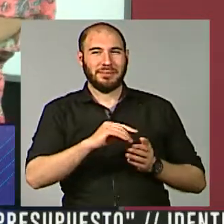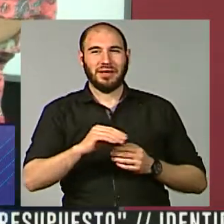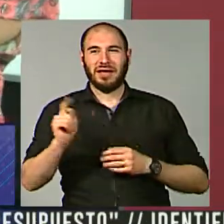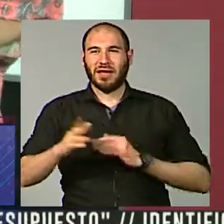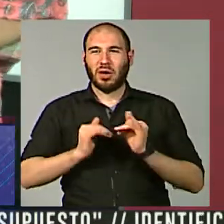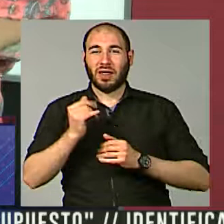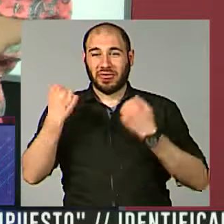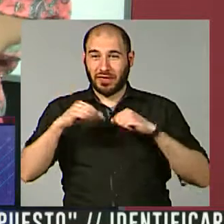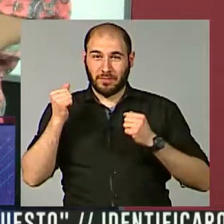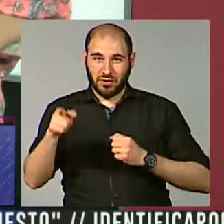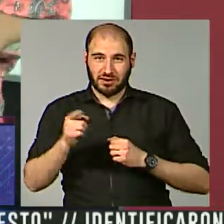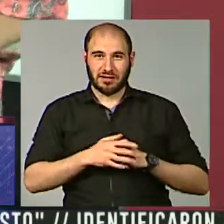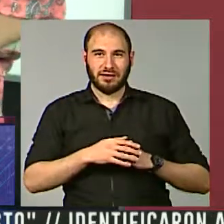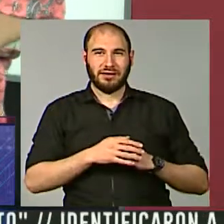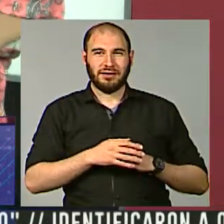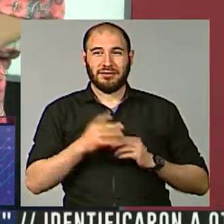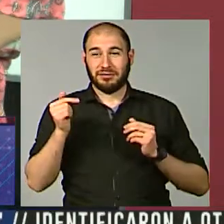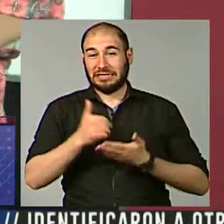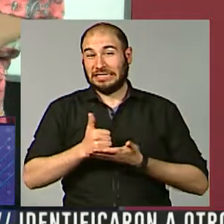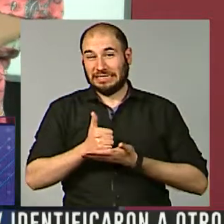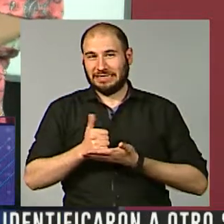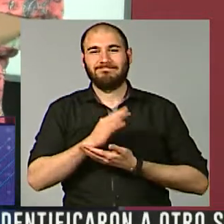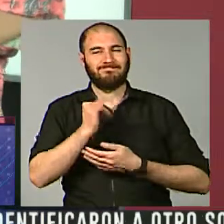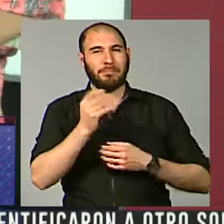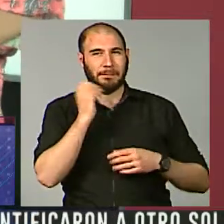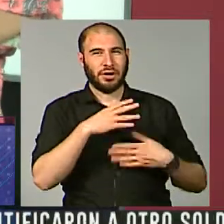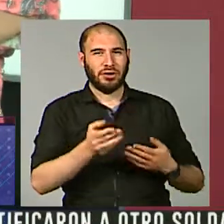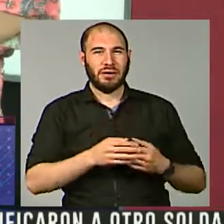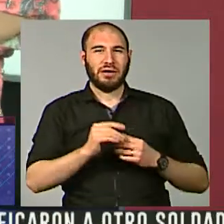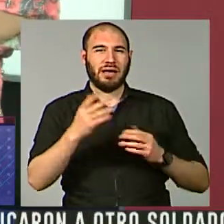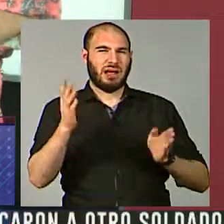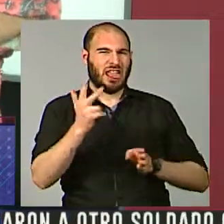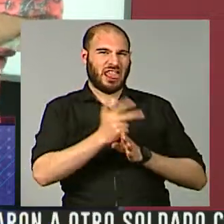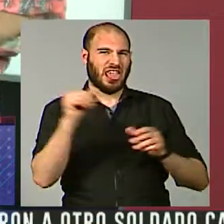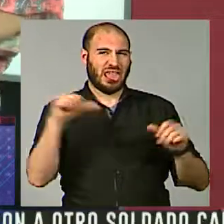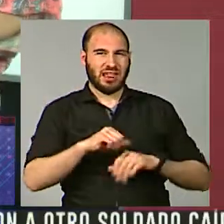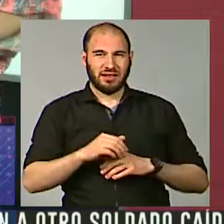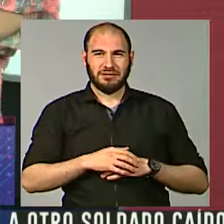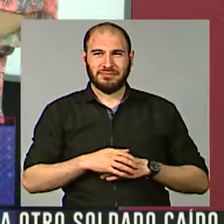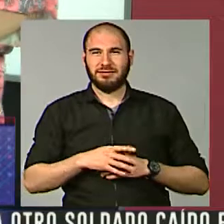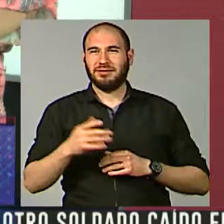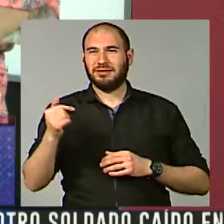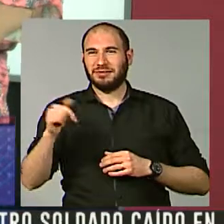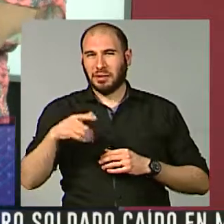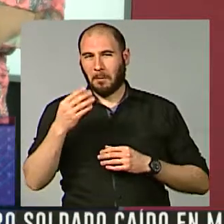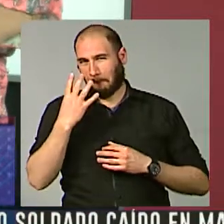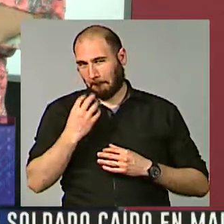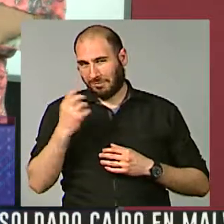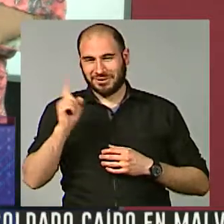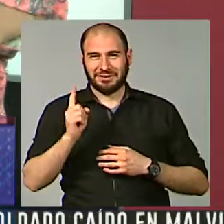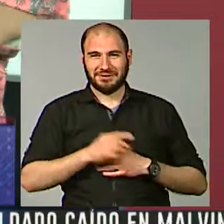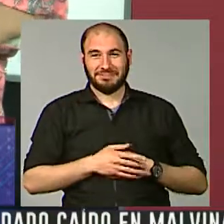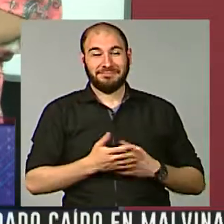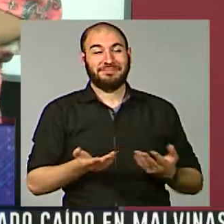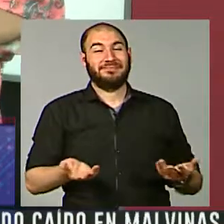el deporte. Pero déjelo en el bloque. No, ¿lo dejamos en suspenso? Sí, mejor, porque si no empezamos mal el tercer bloque. Y no me haga pucheros, no me haga pucheros. Ay, mi Dios,